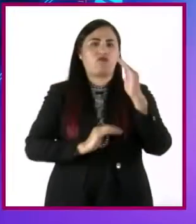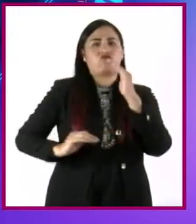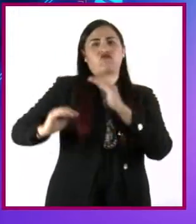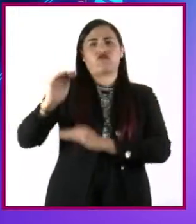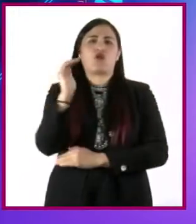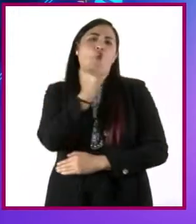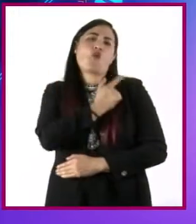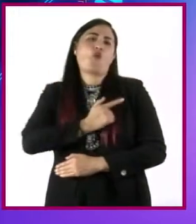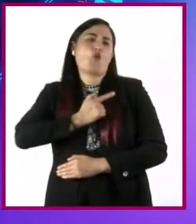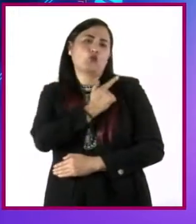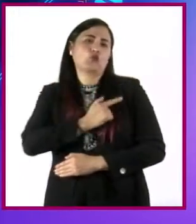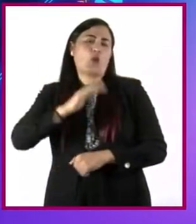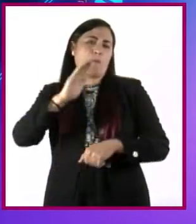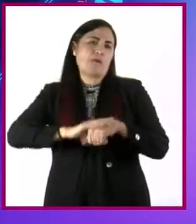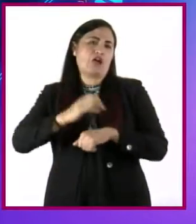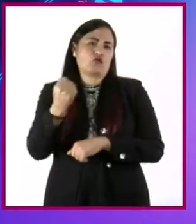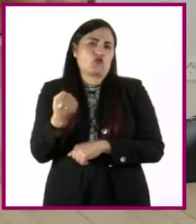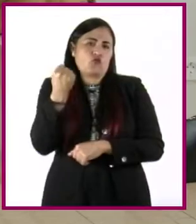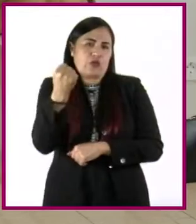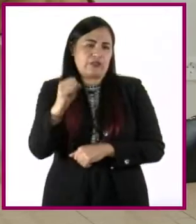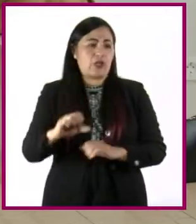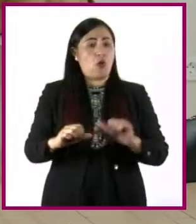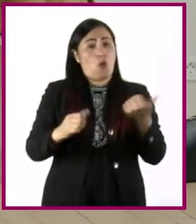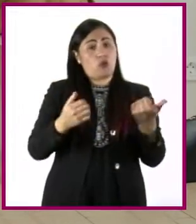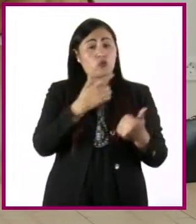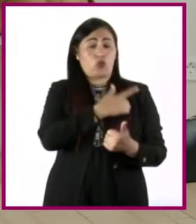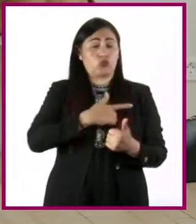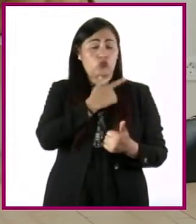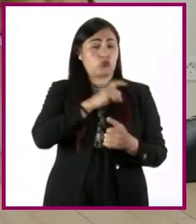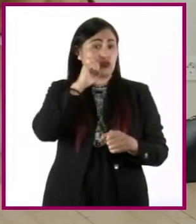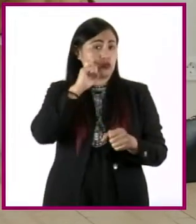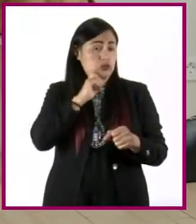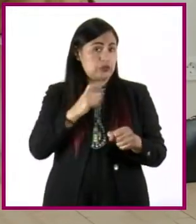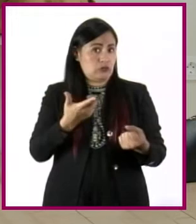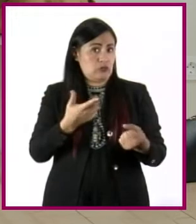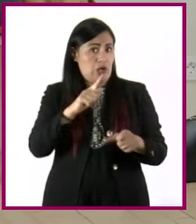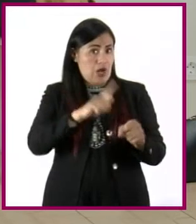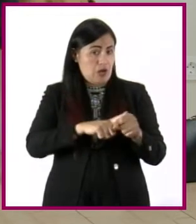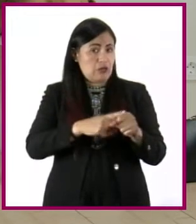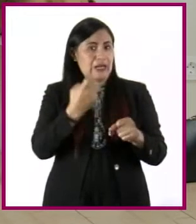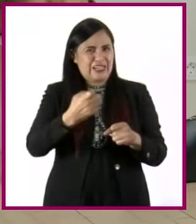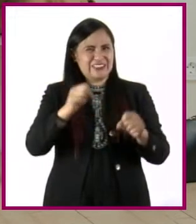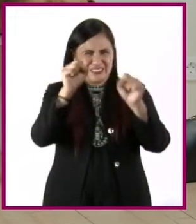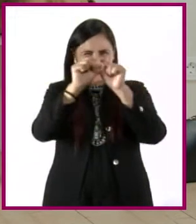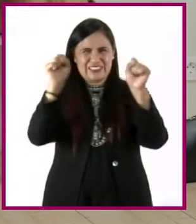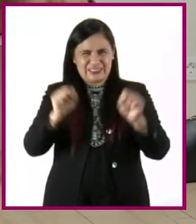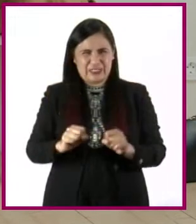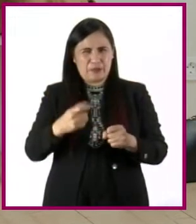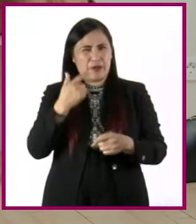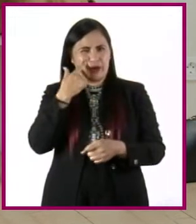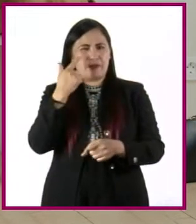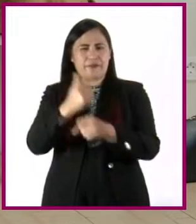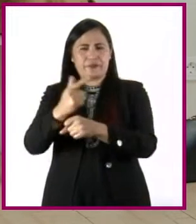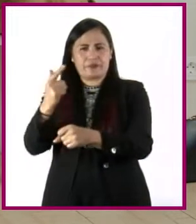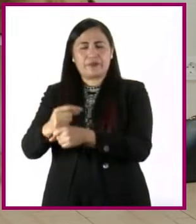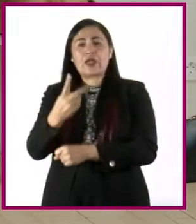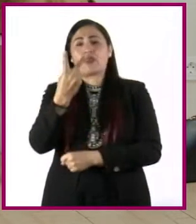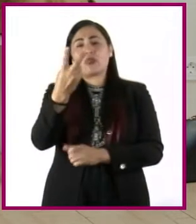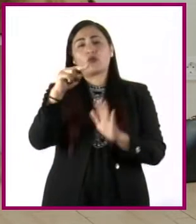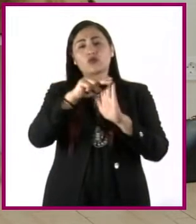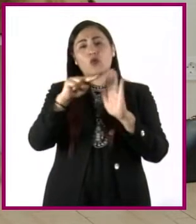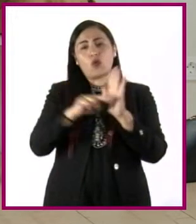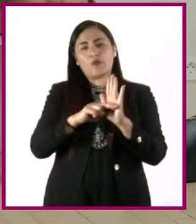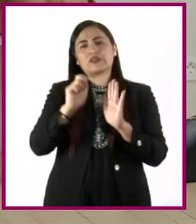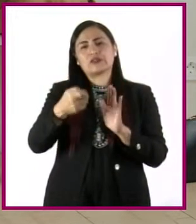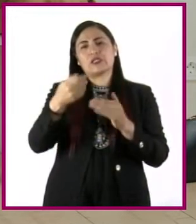géneros y otras orientaciones sexuales. Dentro de este sistema podemos identificar dos normas relacionadas con el